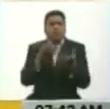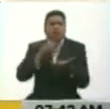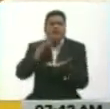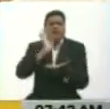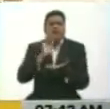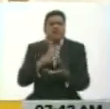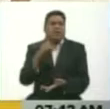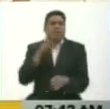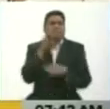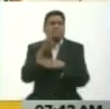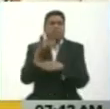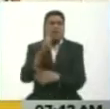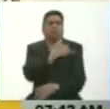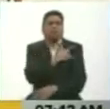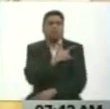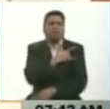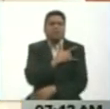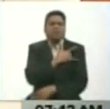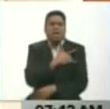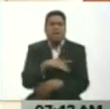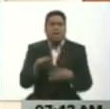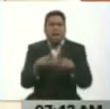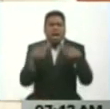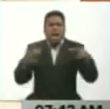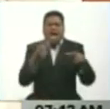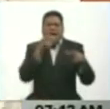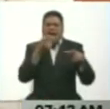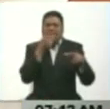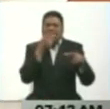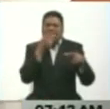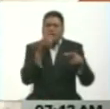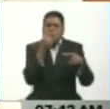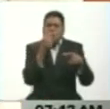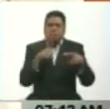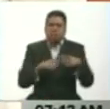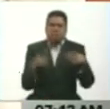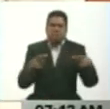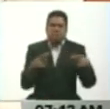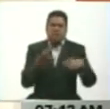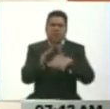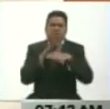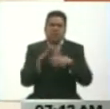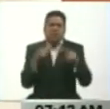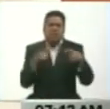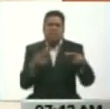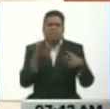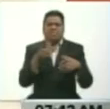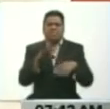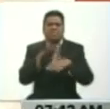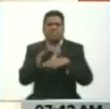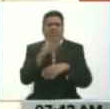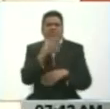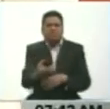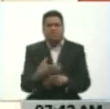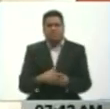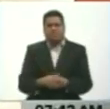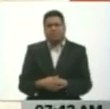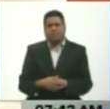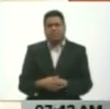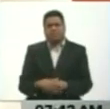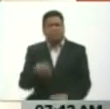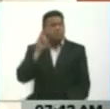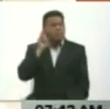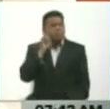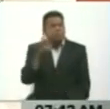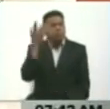la universidad, que come hallaca en diciembre. ¿Cómo es que tú te vas a expresar así de uno, de un similar? Y yo